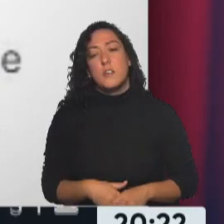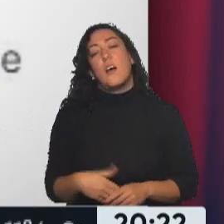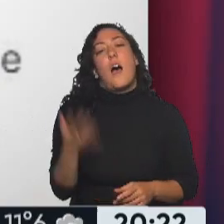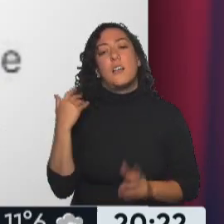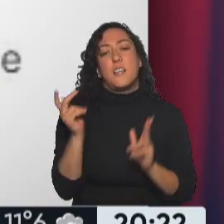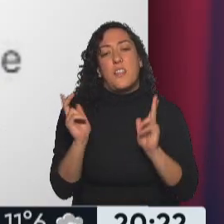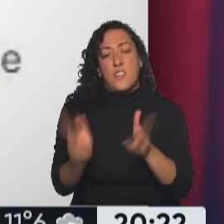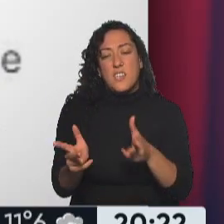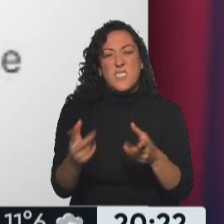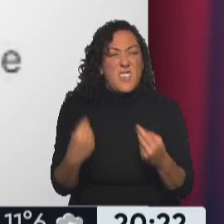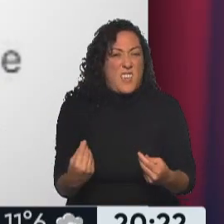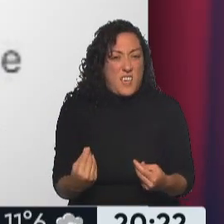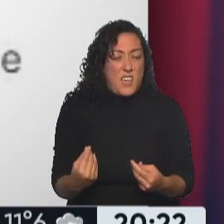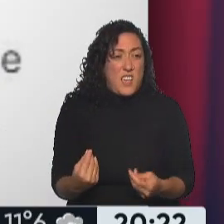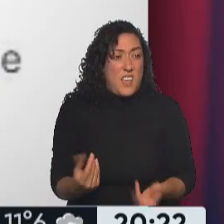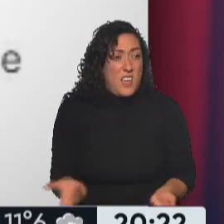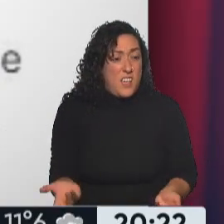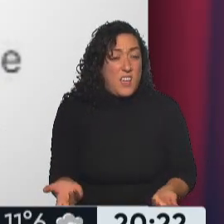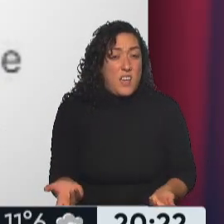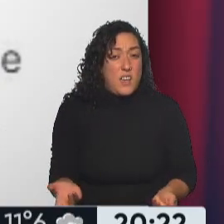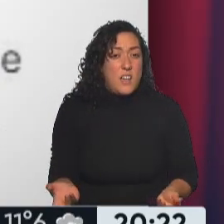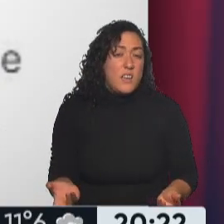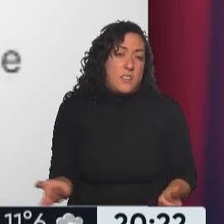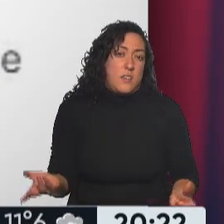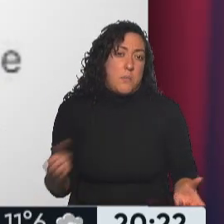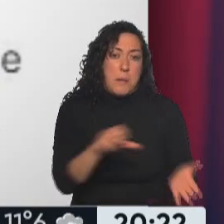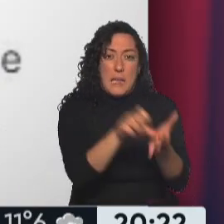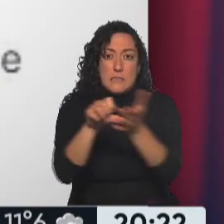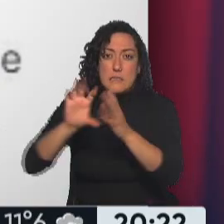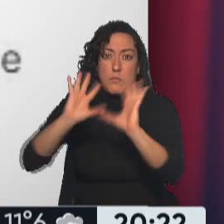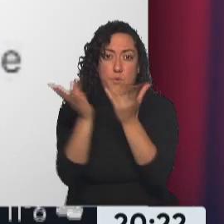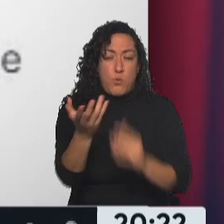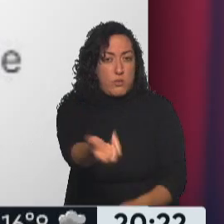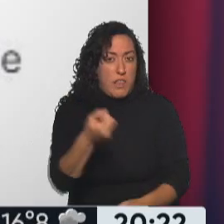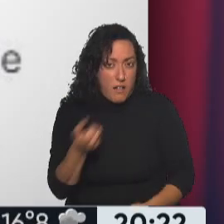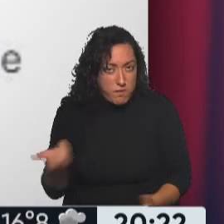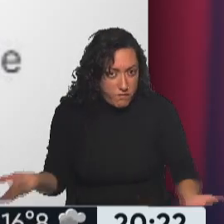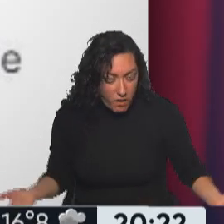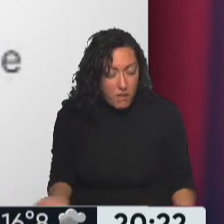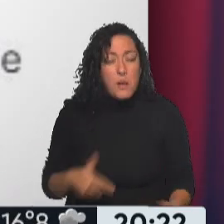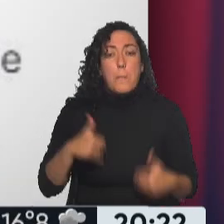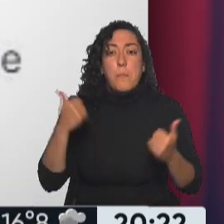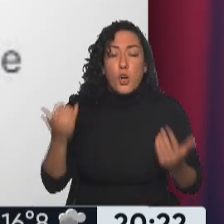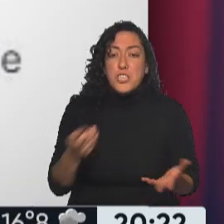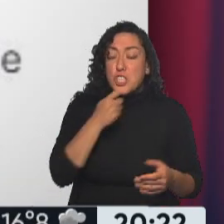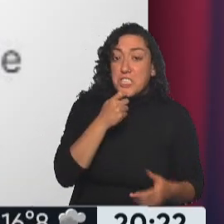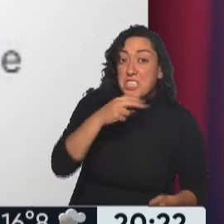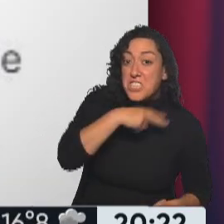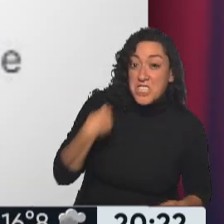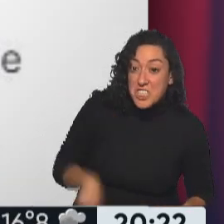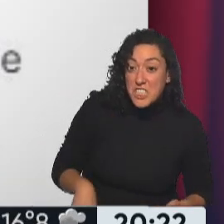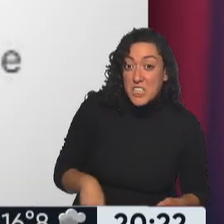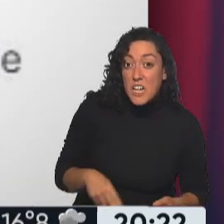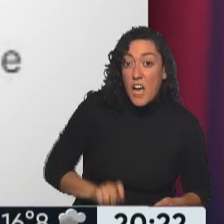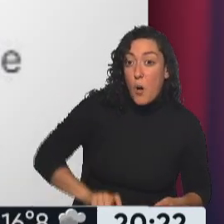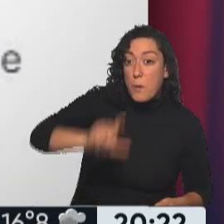acusa de haber estafado a muchos de los países en el mundo. La parte más relevante que dice, por lo tanto, si China no retira su